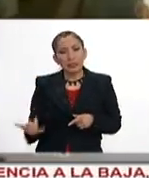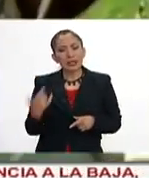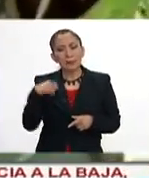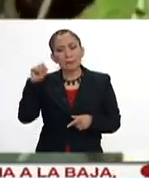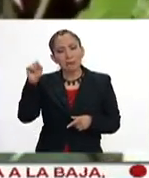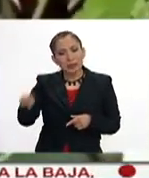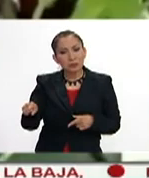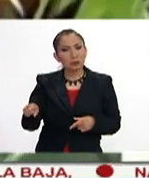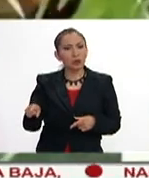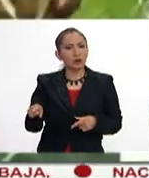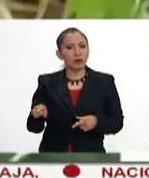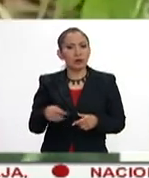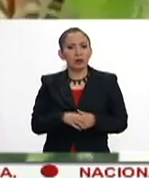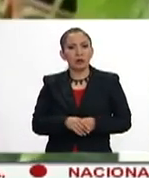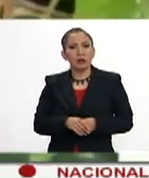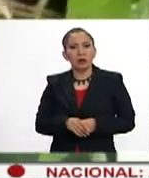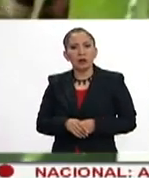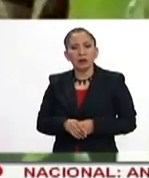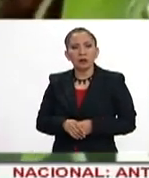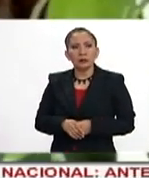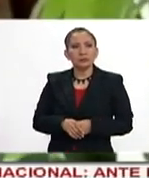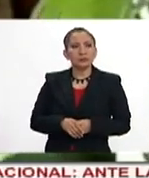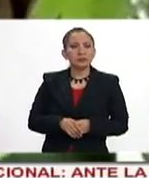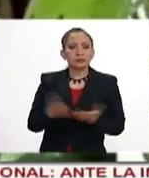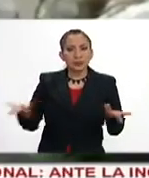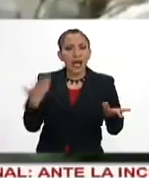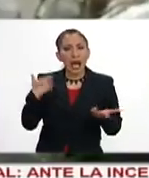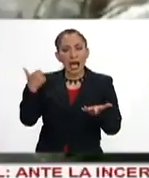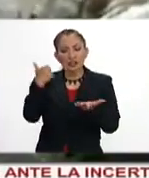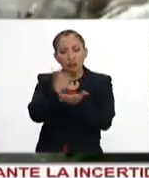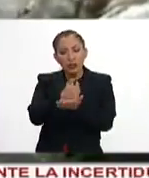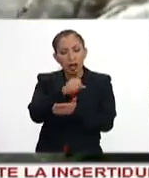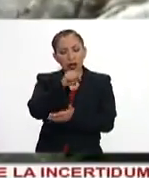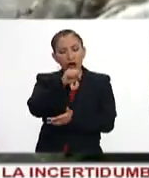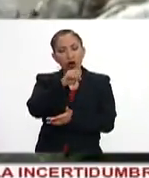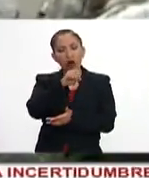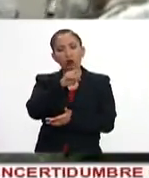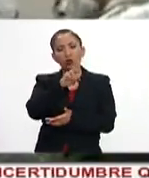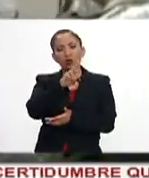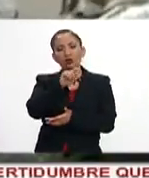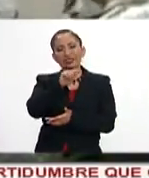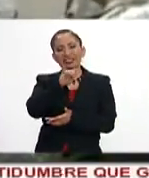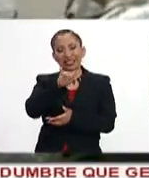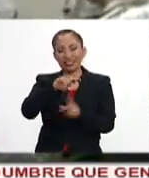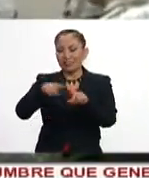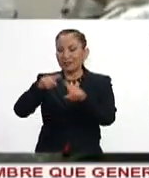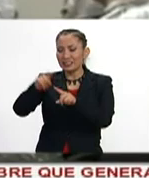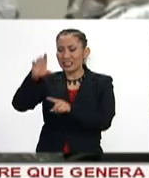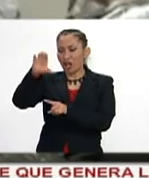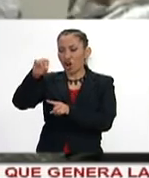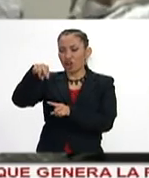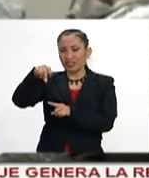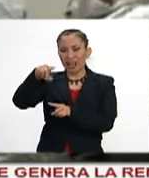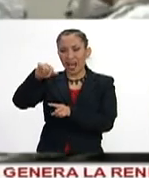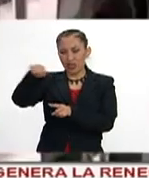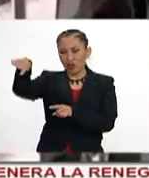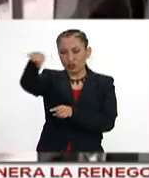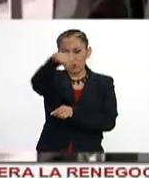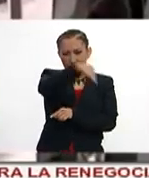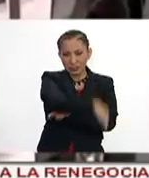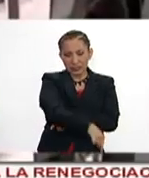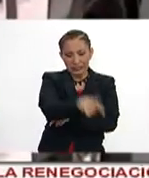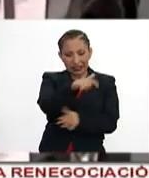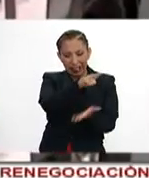los mismos, por ejemplo, la ciudad de Austin, muchos condados que están en contra de esta